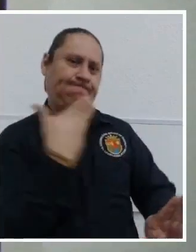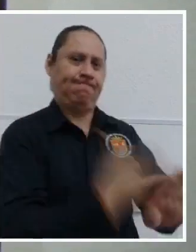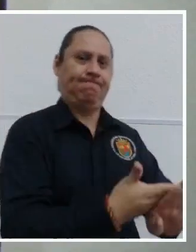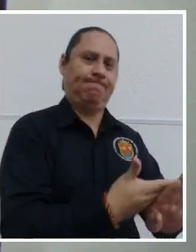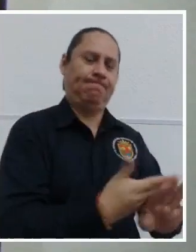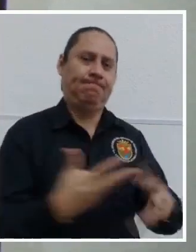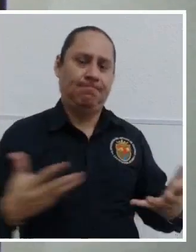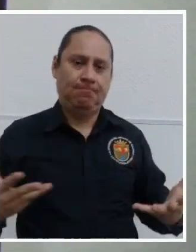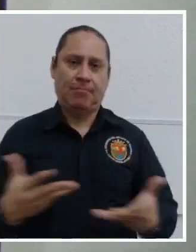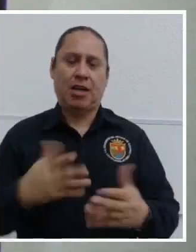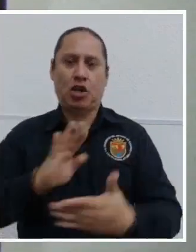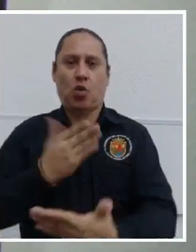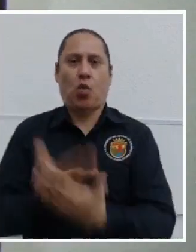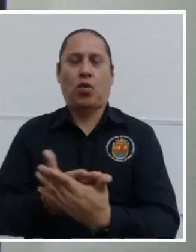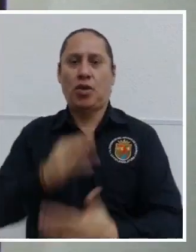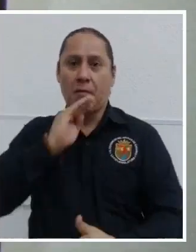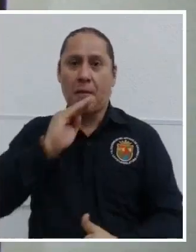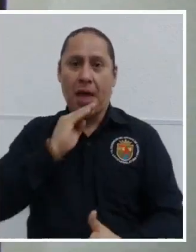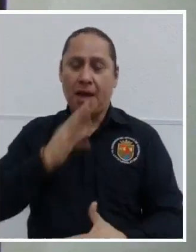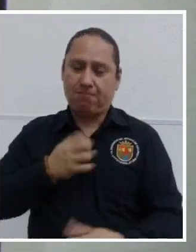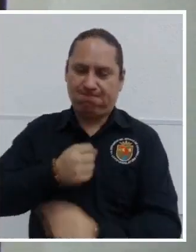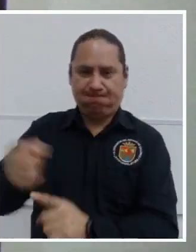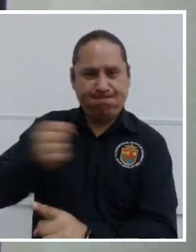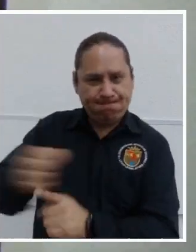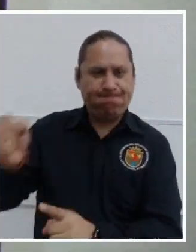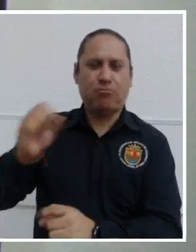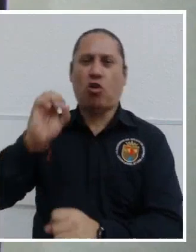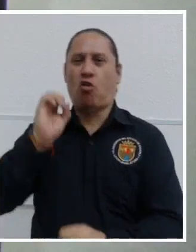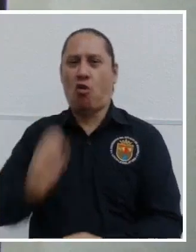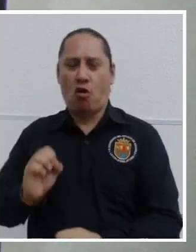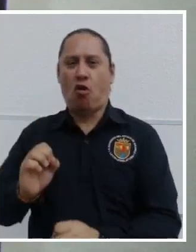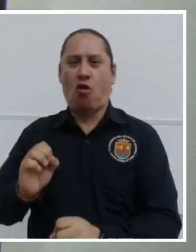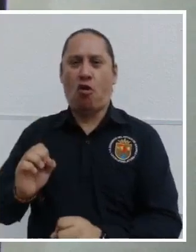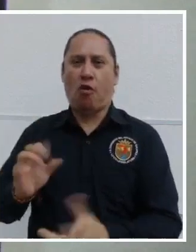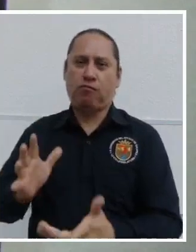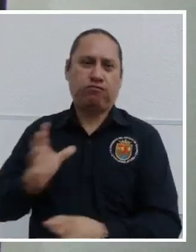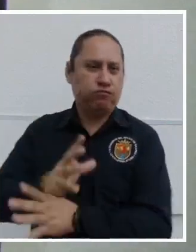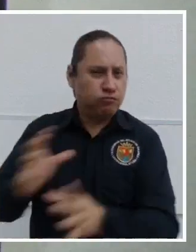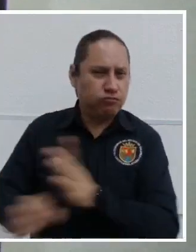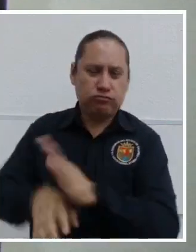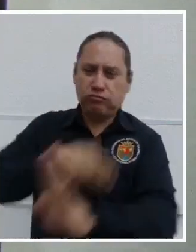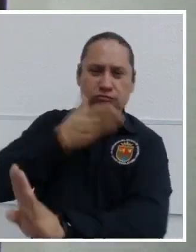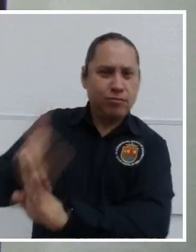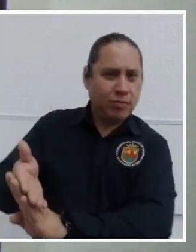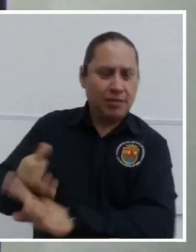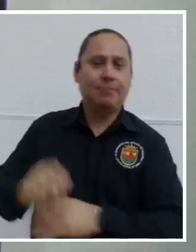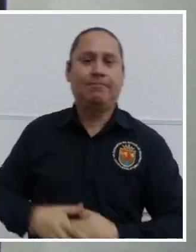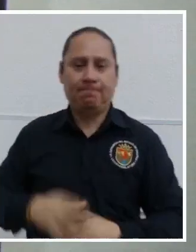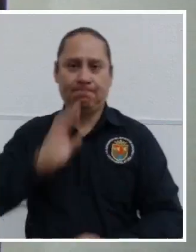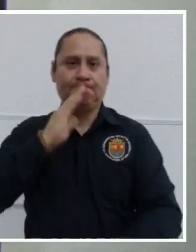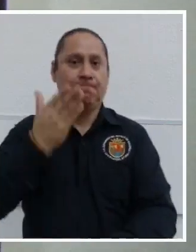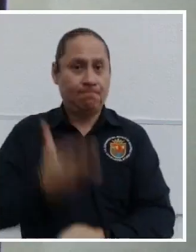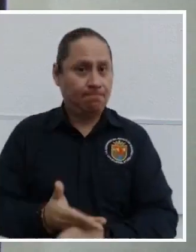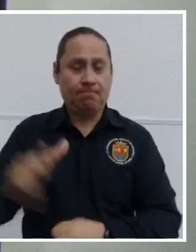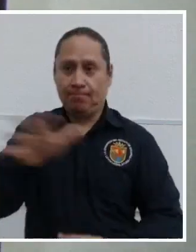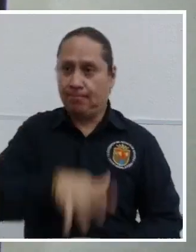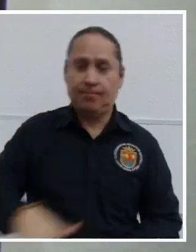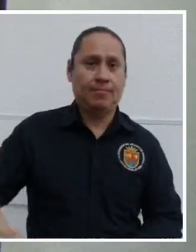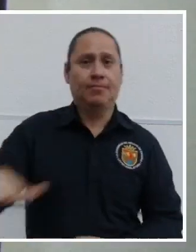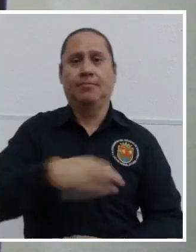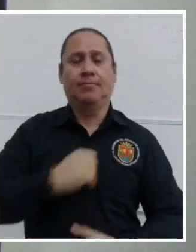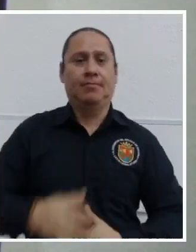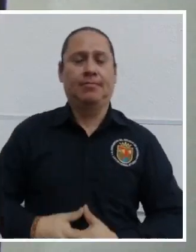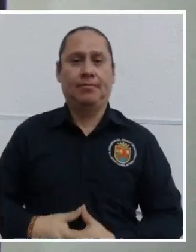éstas ejercen contra de sus madres. Y es entonces que se acentúa la gran responsabilidad por parte de todos